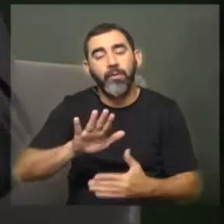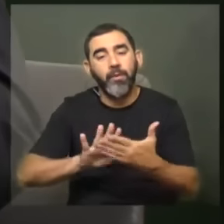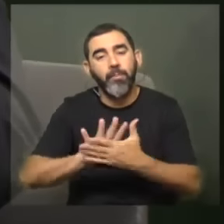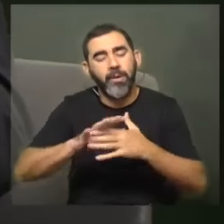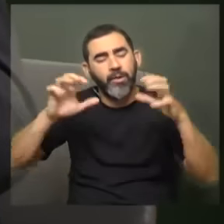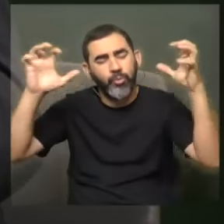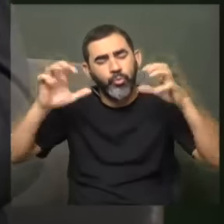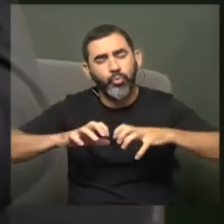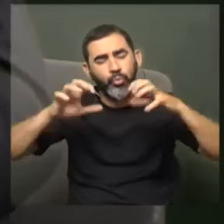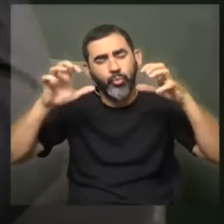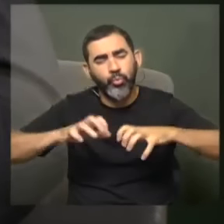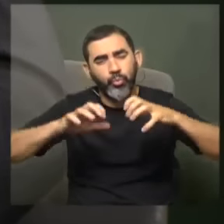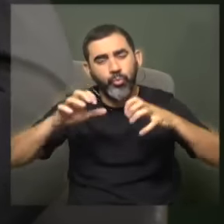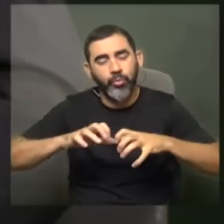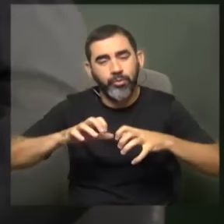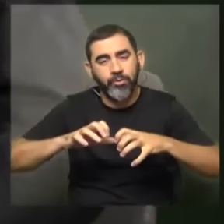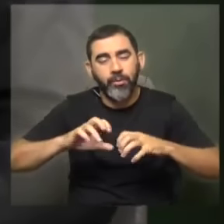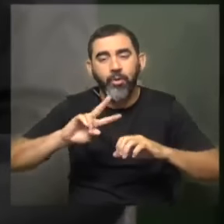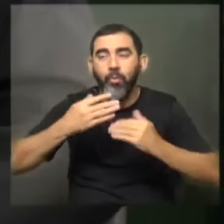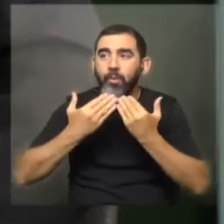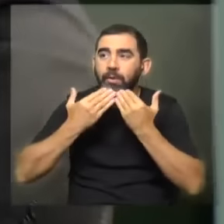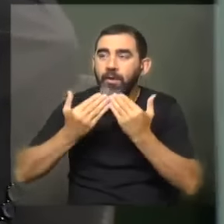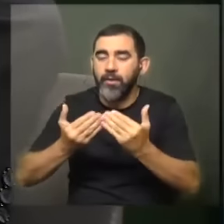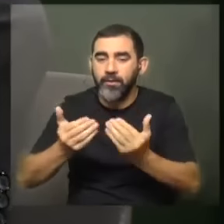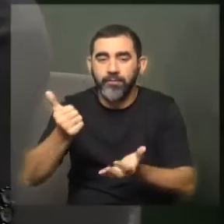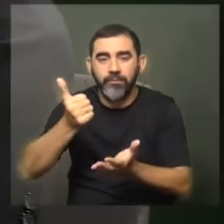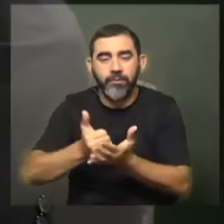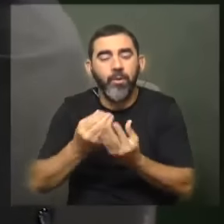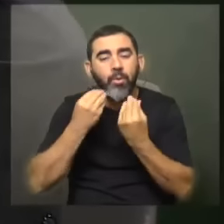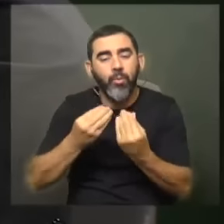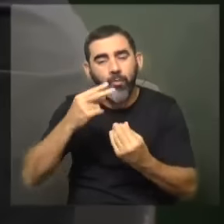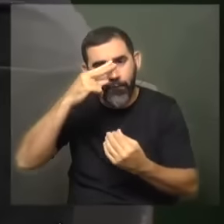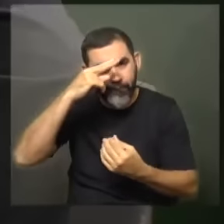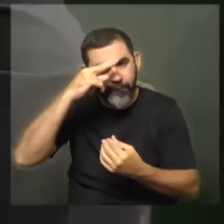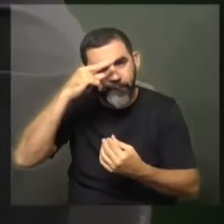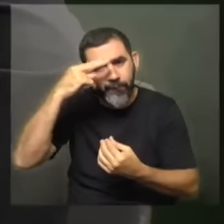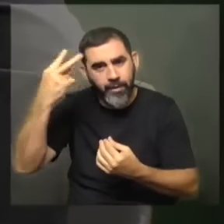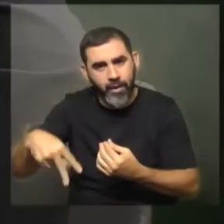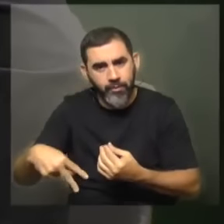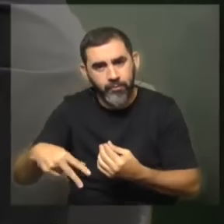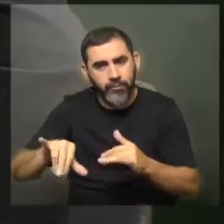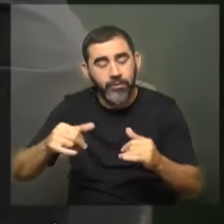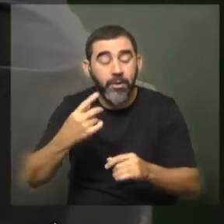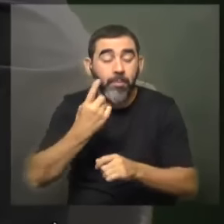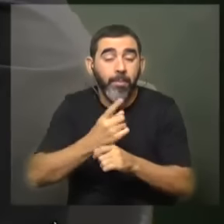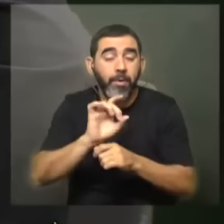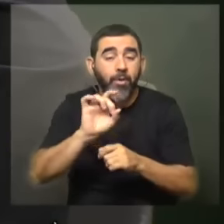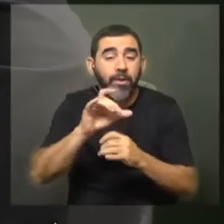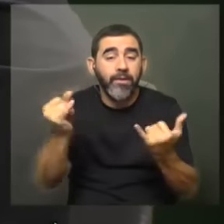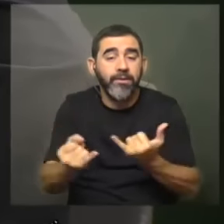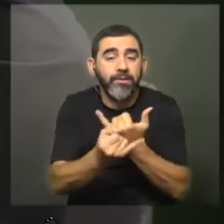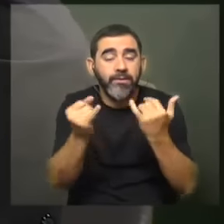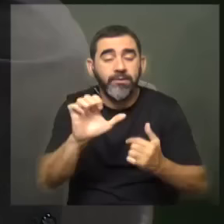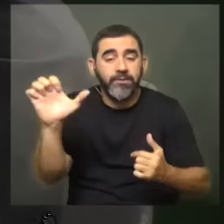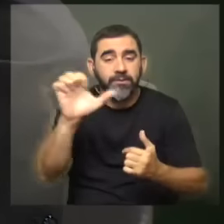lluviosa hoy así que bueno es doble el agradecimiento tenerlo por acá cómo viene la la temporada ya pasamos la la primera quincena de enero